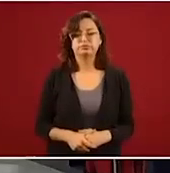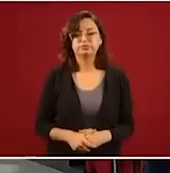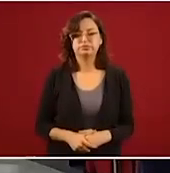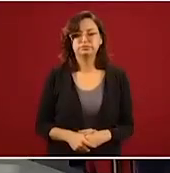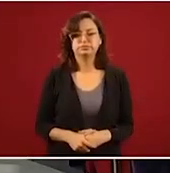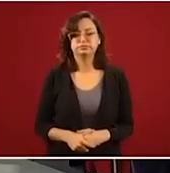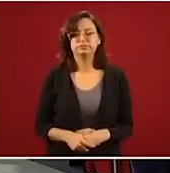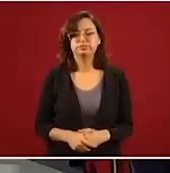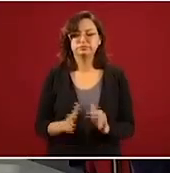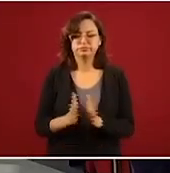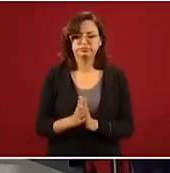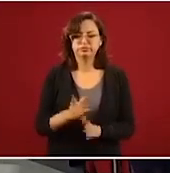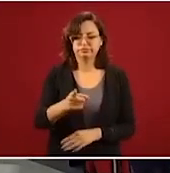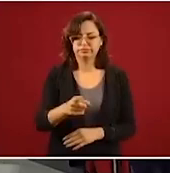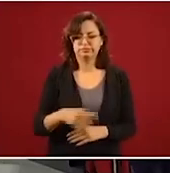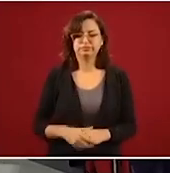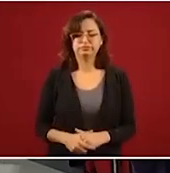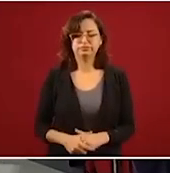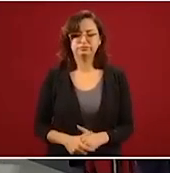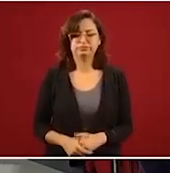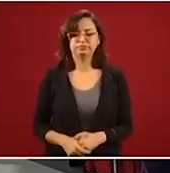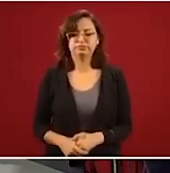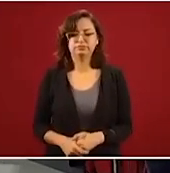A ver, por favor.